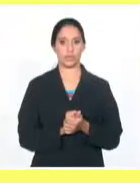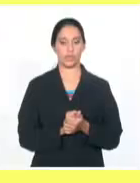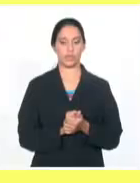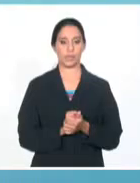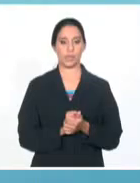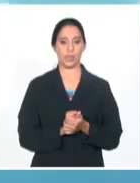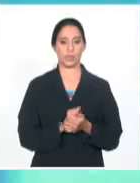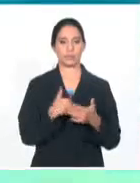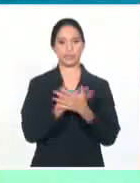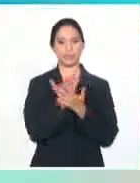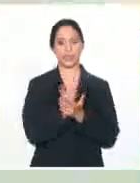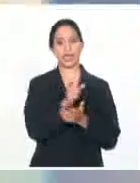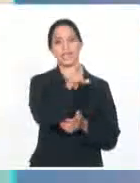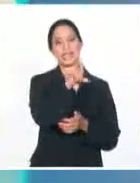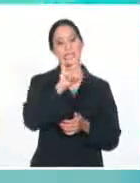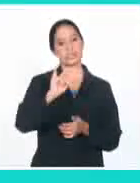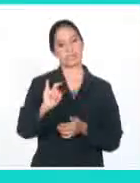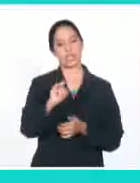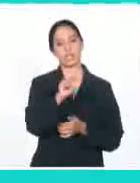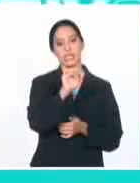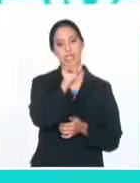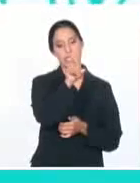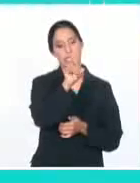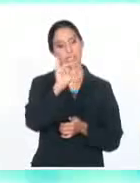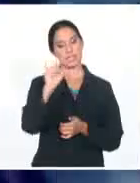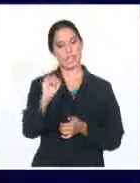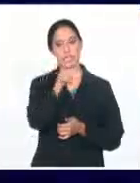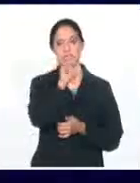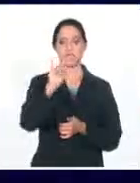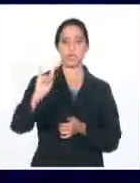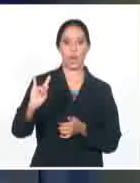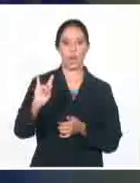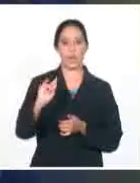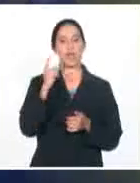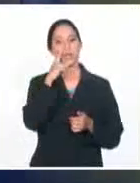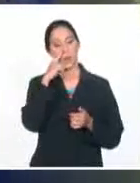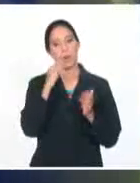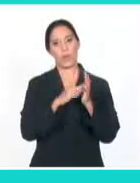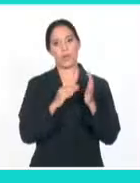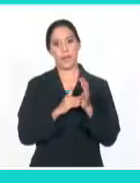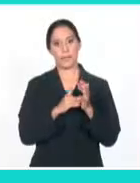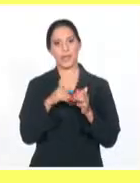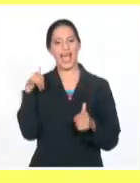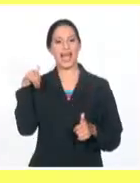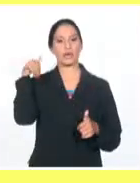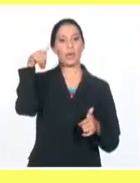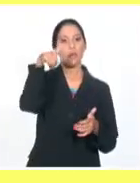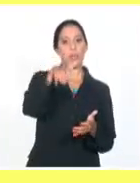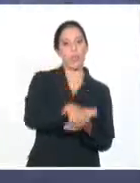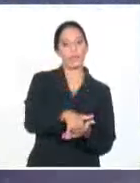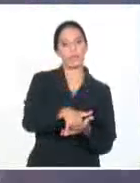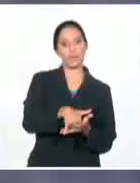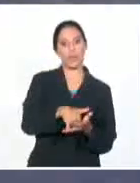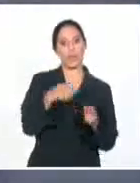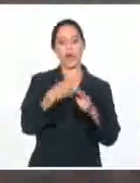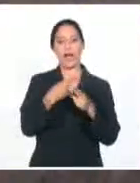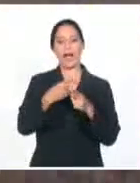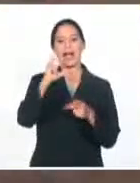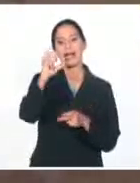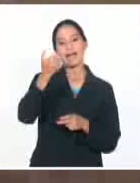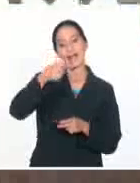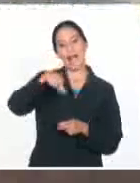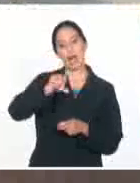Entre los días 17 y 19 de noviembre tendrá lugar en el otrora aeropuerto Caguama de la península de Icacos el